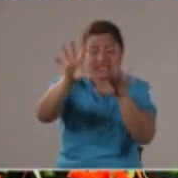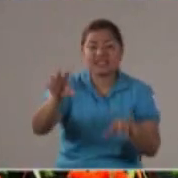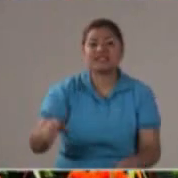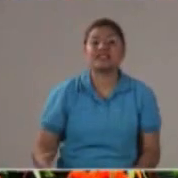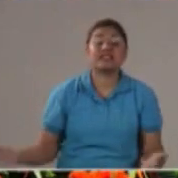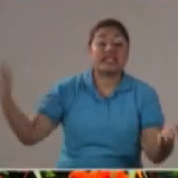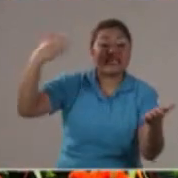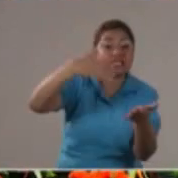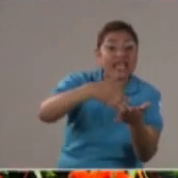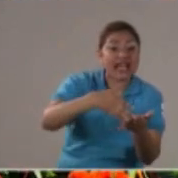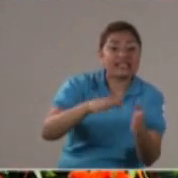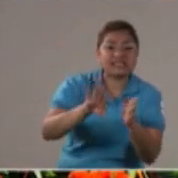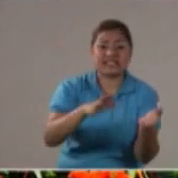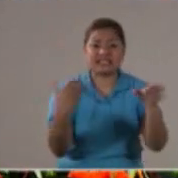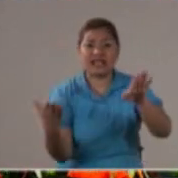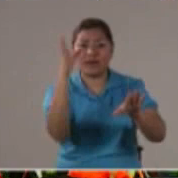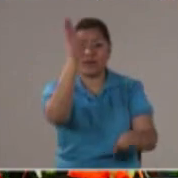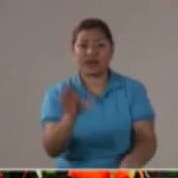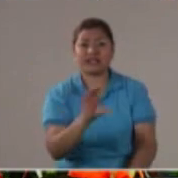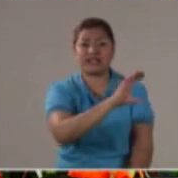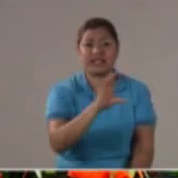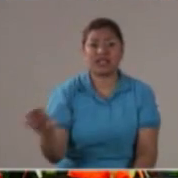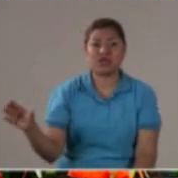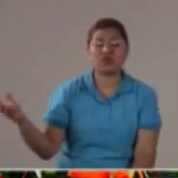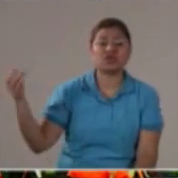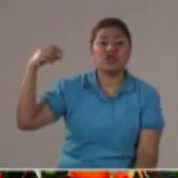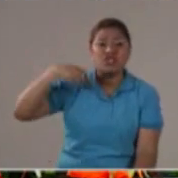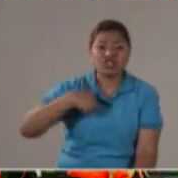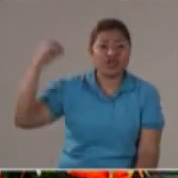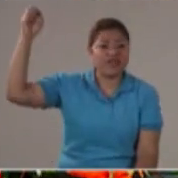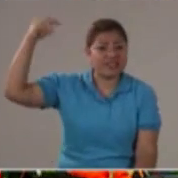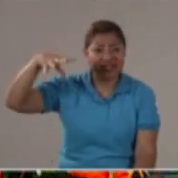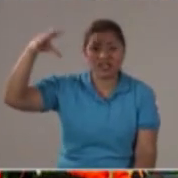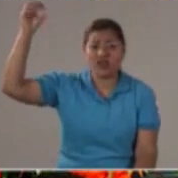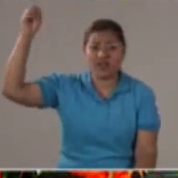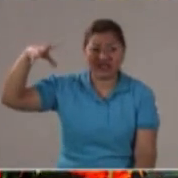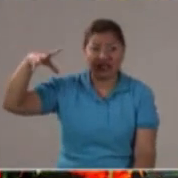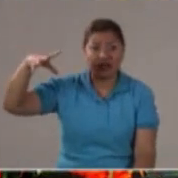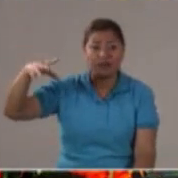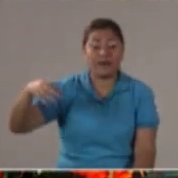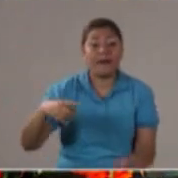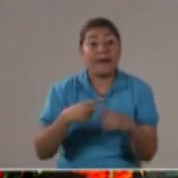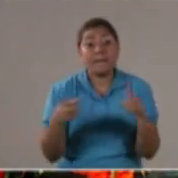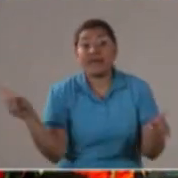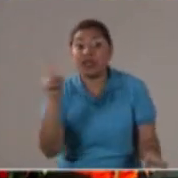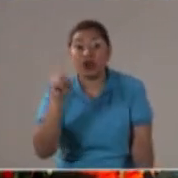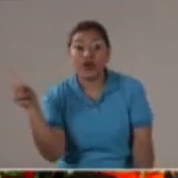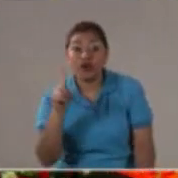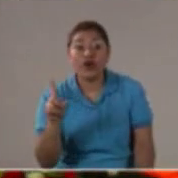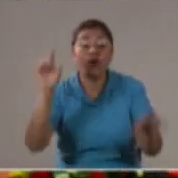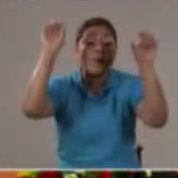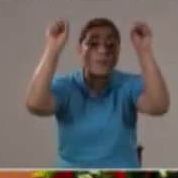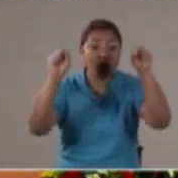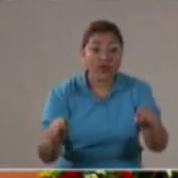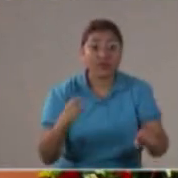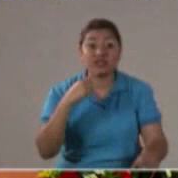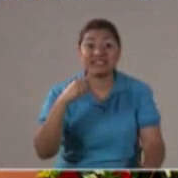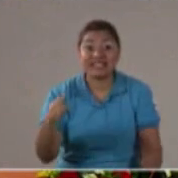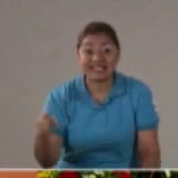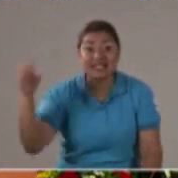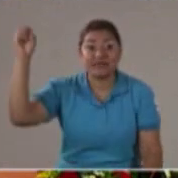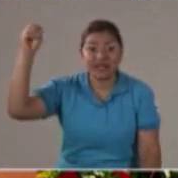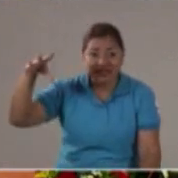la muerte de cruz. Yo bendigo, Señor, bendigo, bendigo, bendigo, bendigo. Pero no podemos decir solamente bendigo, tenemos que decir